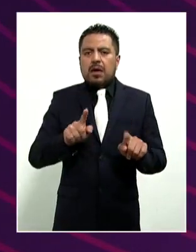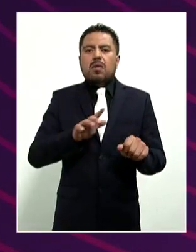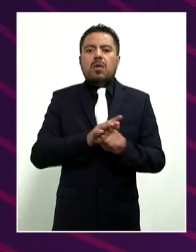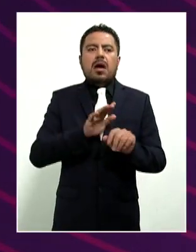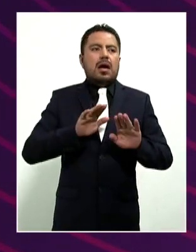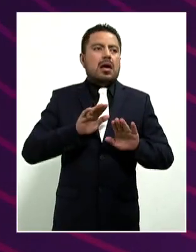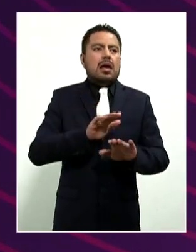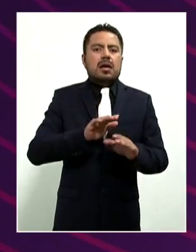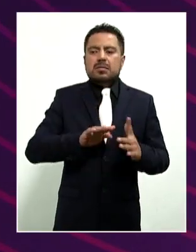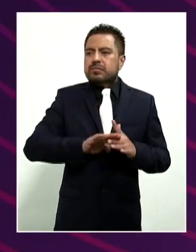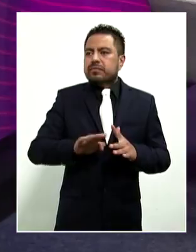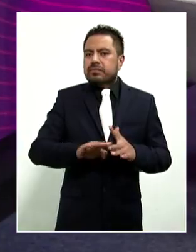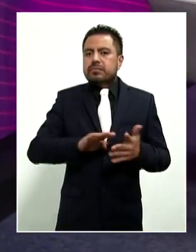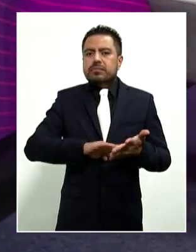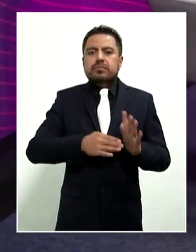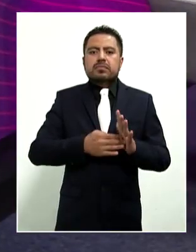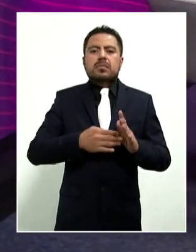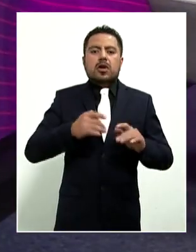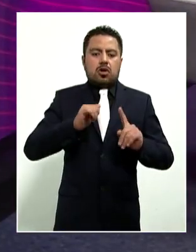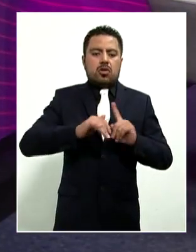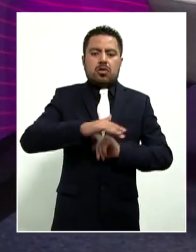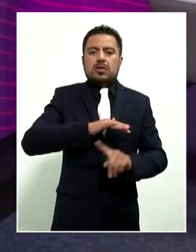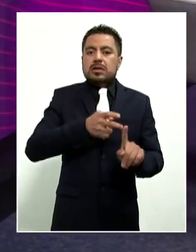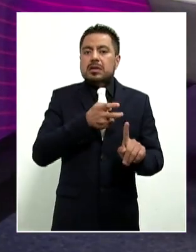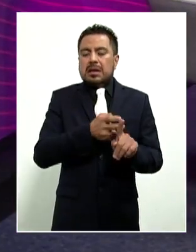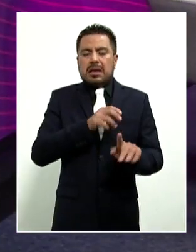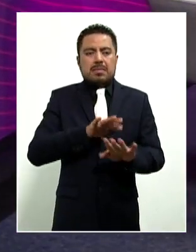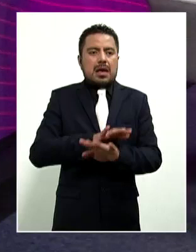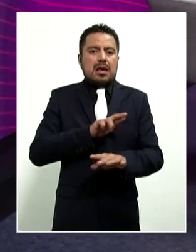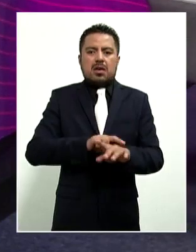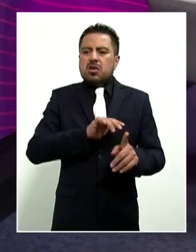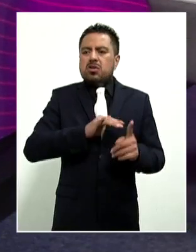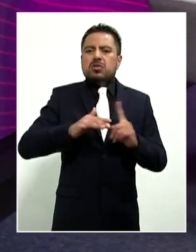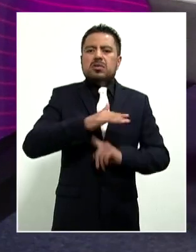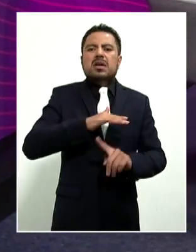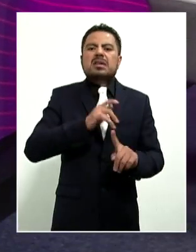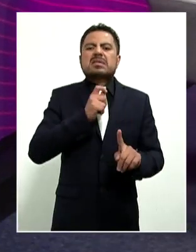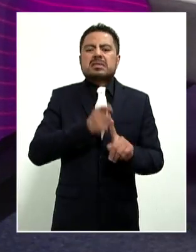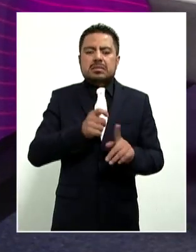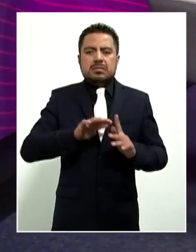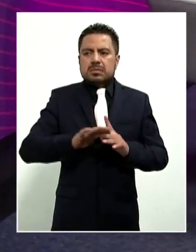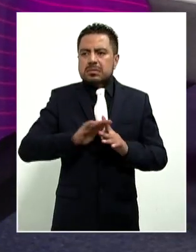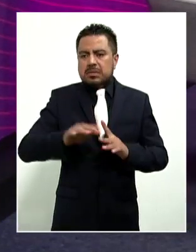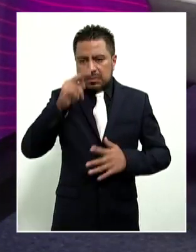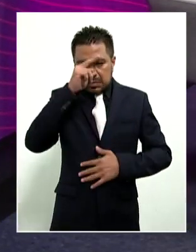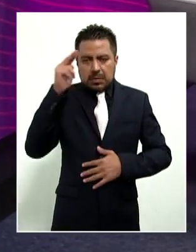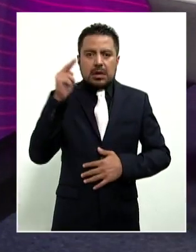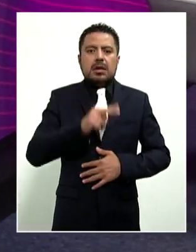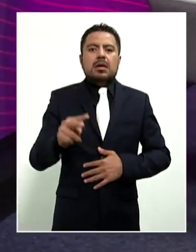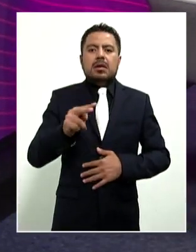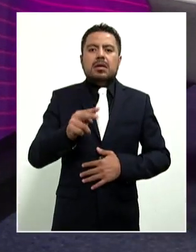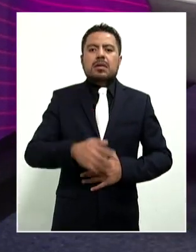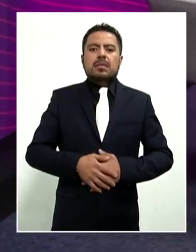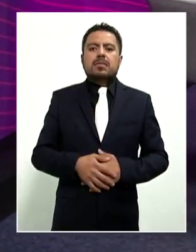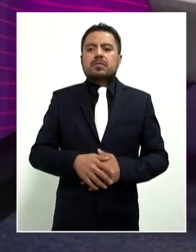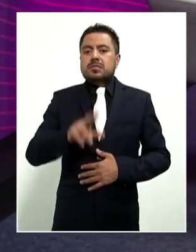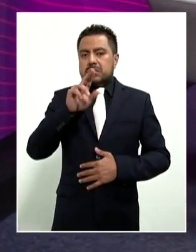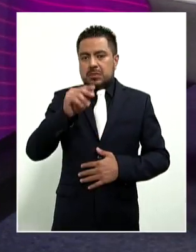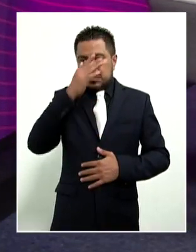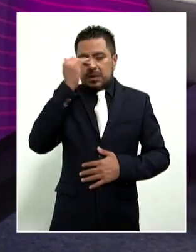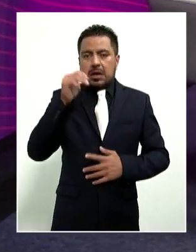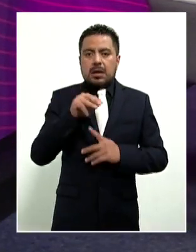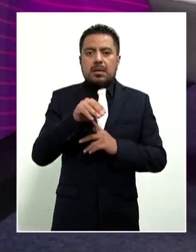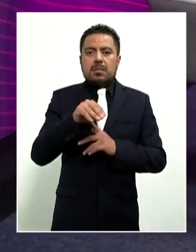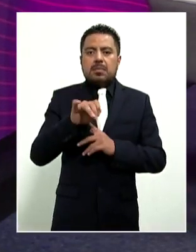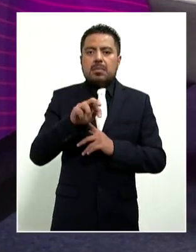entre migrantes y refugiados, en ese contexto, ¿no?, en ese gran contexto que es el contexto migratorio mexicano. No sé si Mark